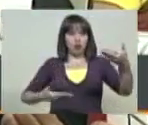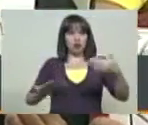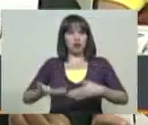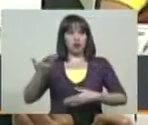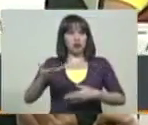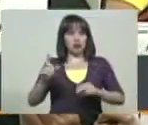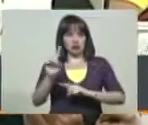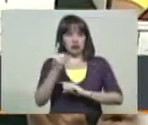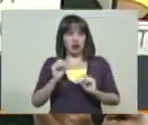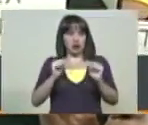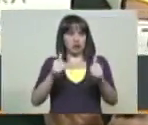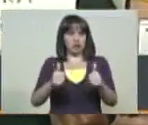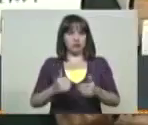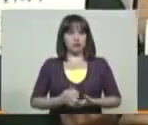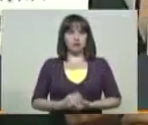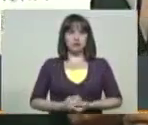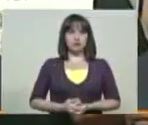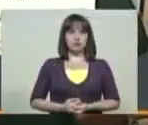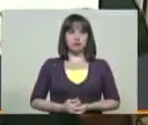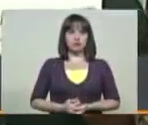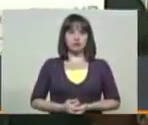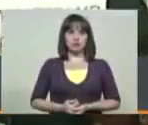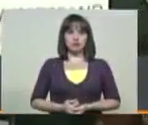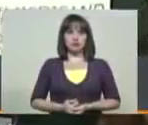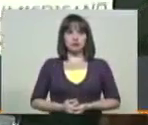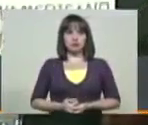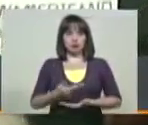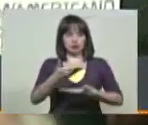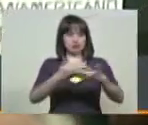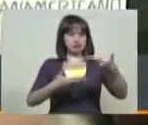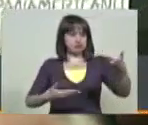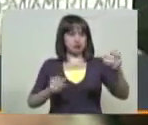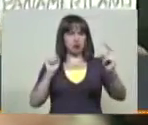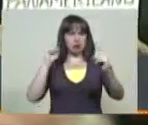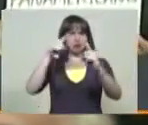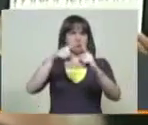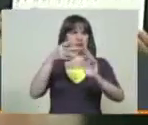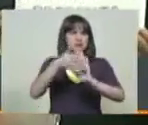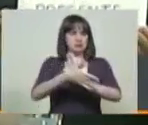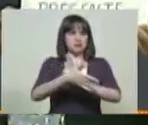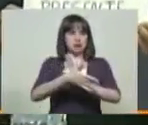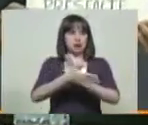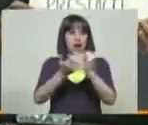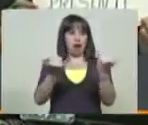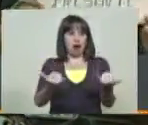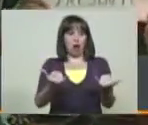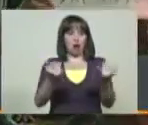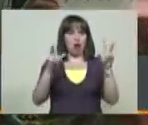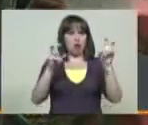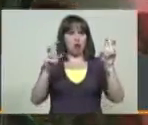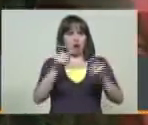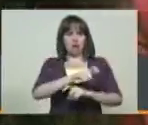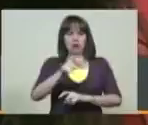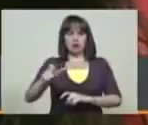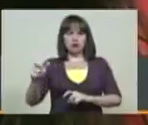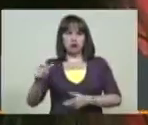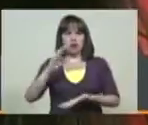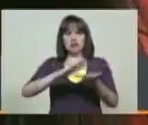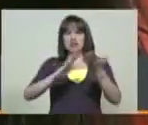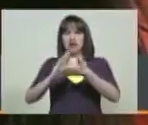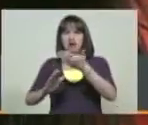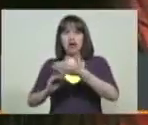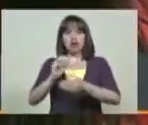preliminar d alcance porque ahora regresan los compañeros y las compañeras regresan a sus